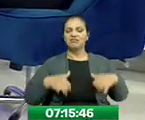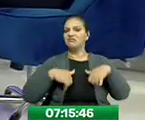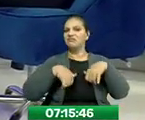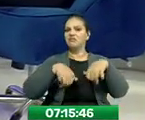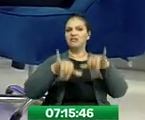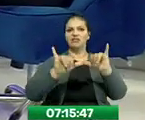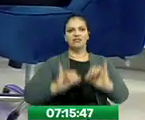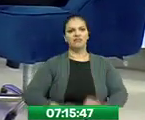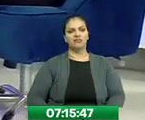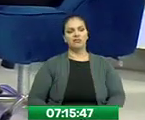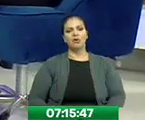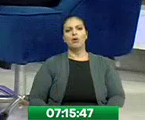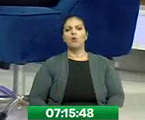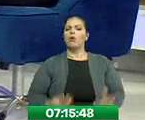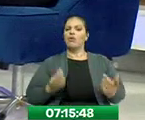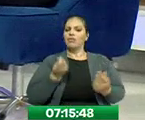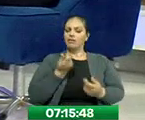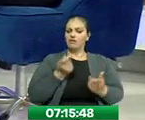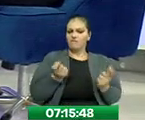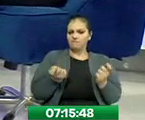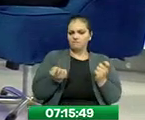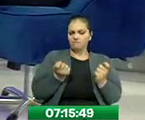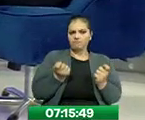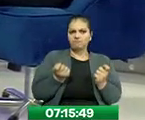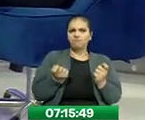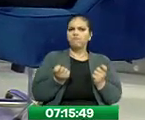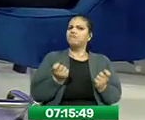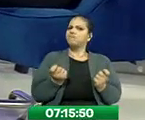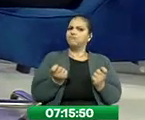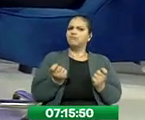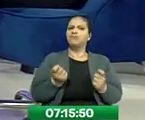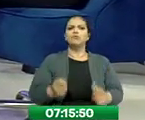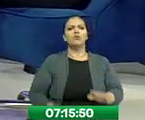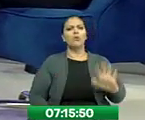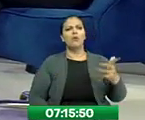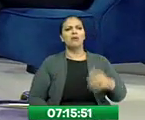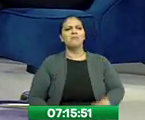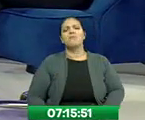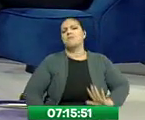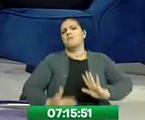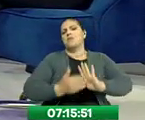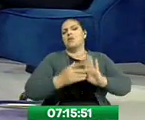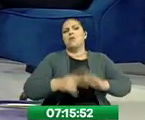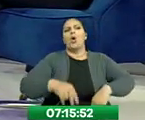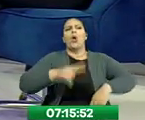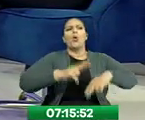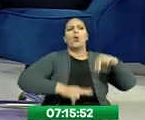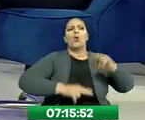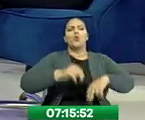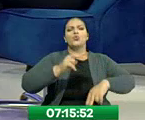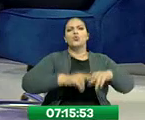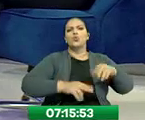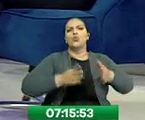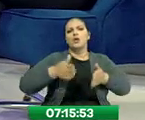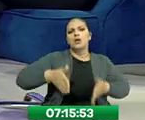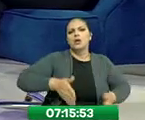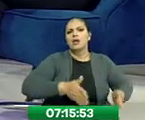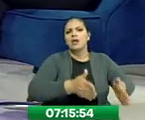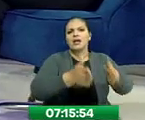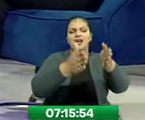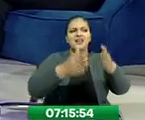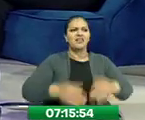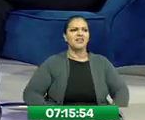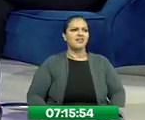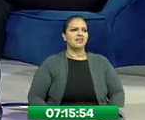ejemplo, hacer carreteras, por ejemplo, hacer puentes, todo lo que tiene que ver con infraestructura